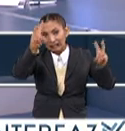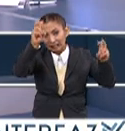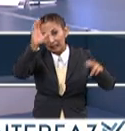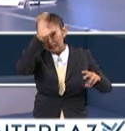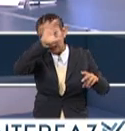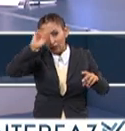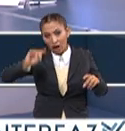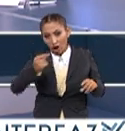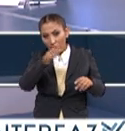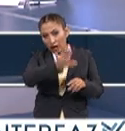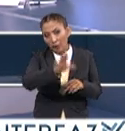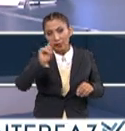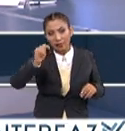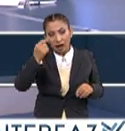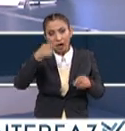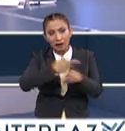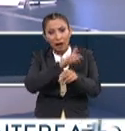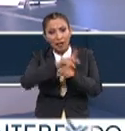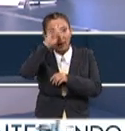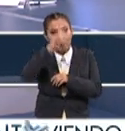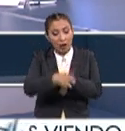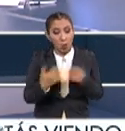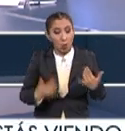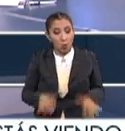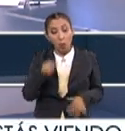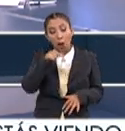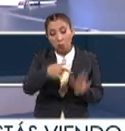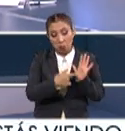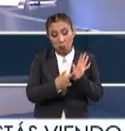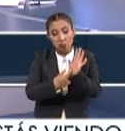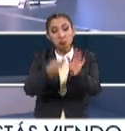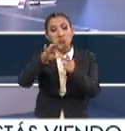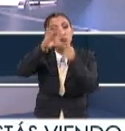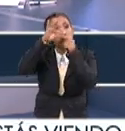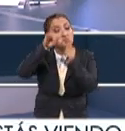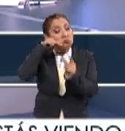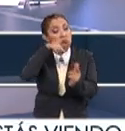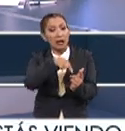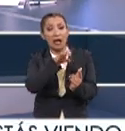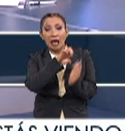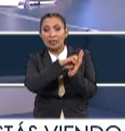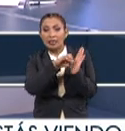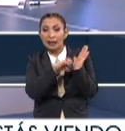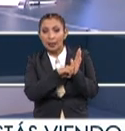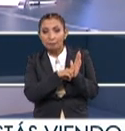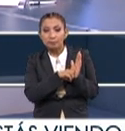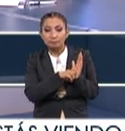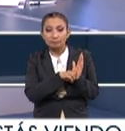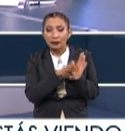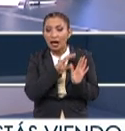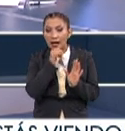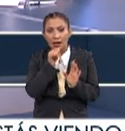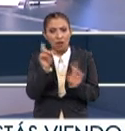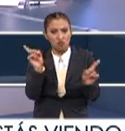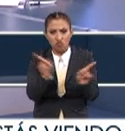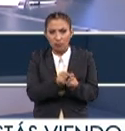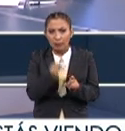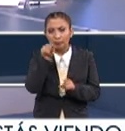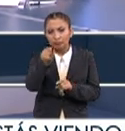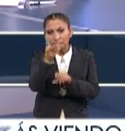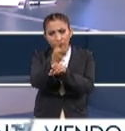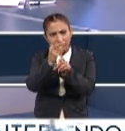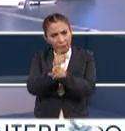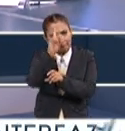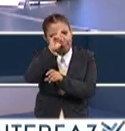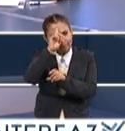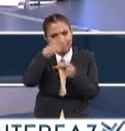de ciencia y de tecnología como el Tecnológico Nacional de México esté poniendo énfasis en la ética. Pues ya nada más queda que invite